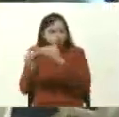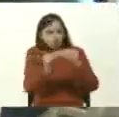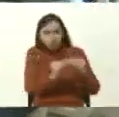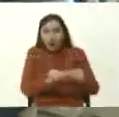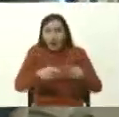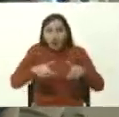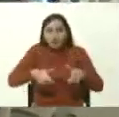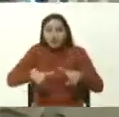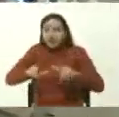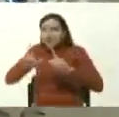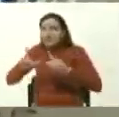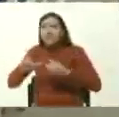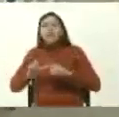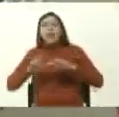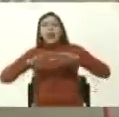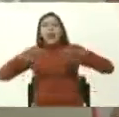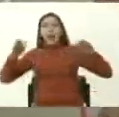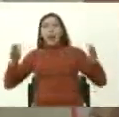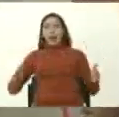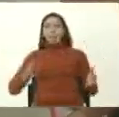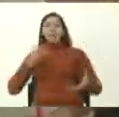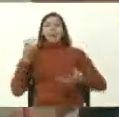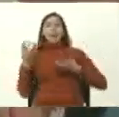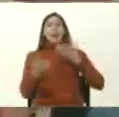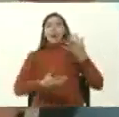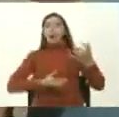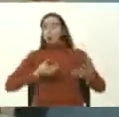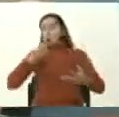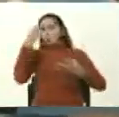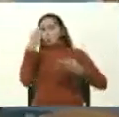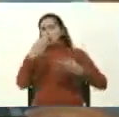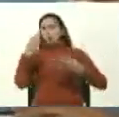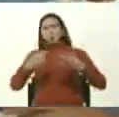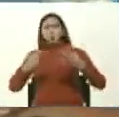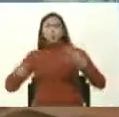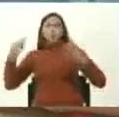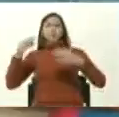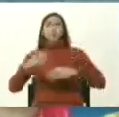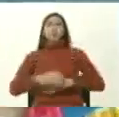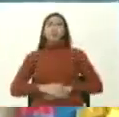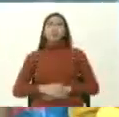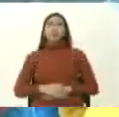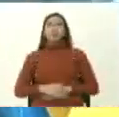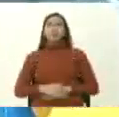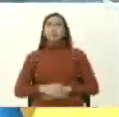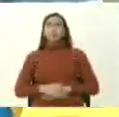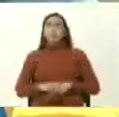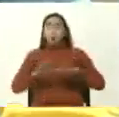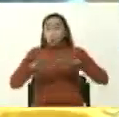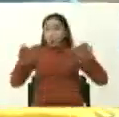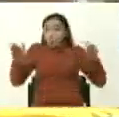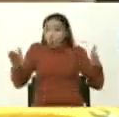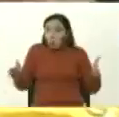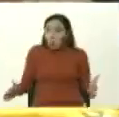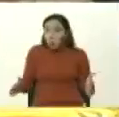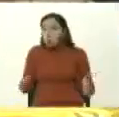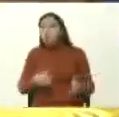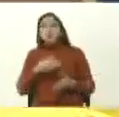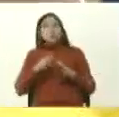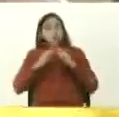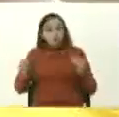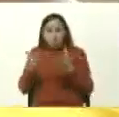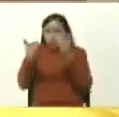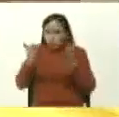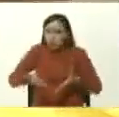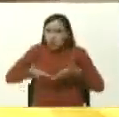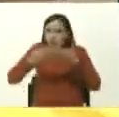sillas, las mesas, la cocina, la enajería, los escritorios, todo para nuestros estudiantes nuevos,